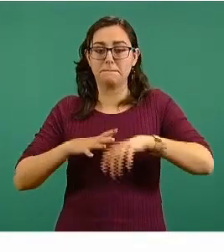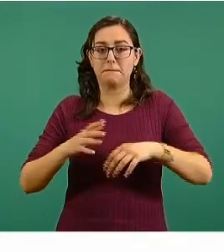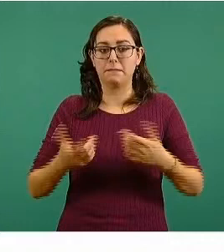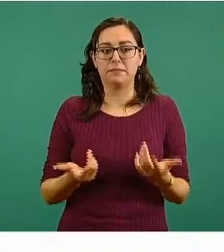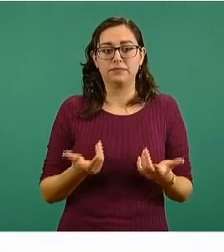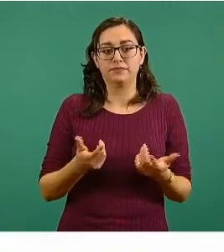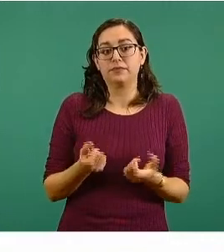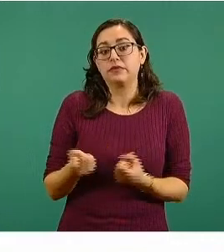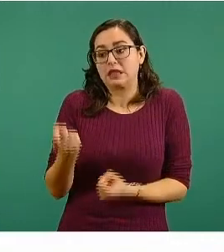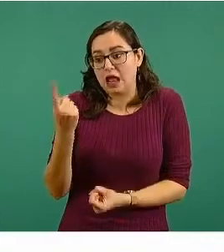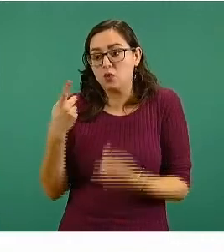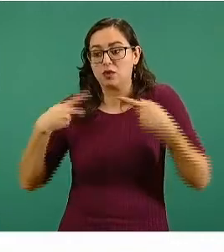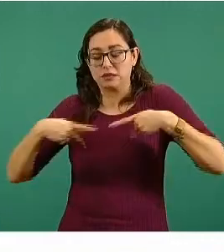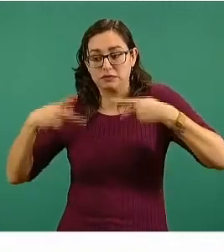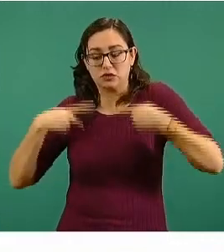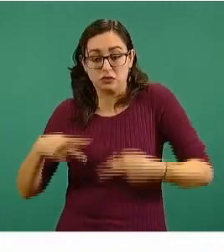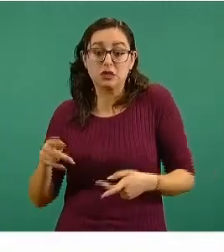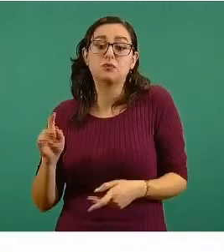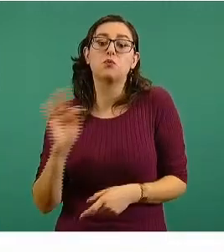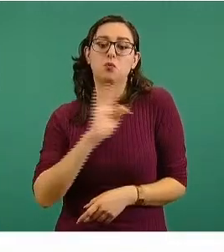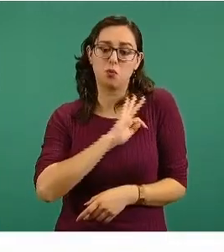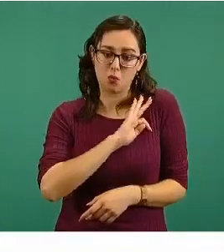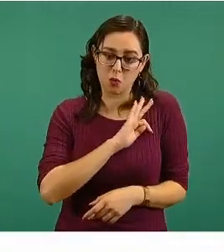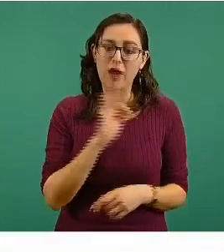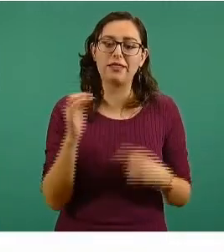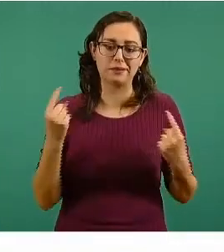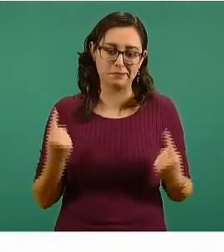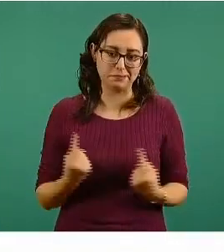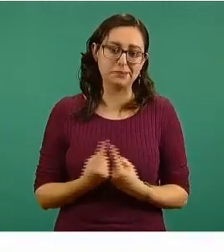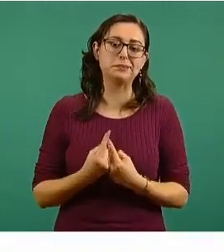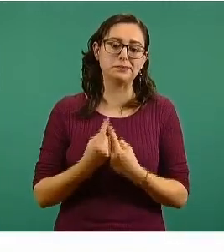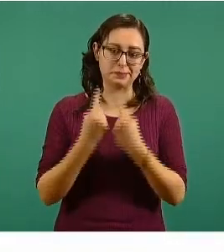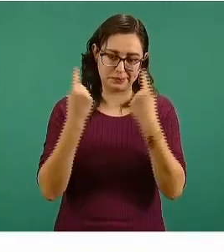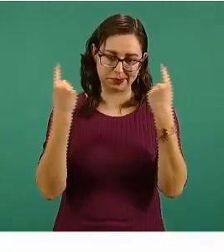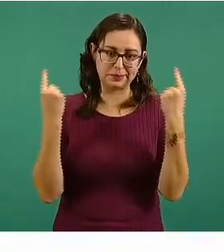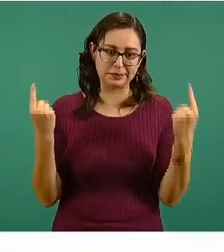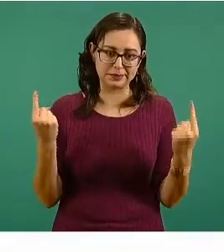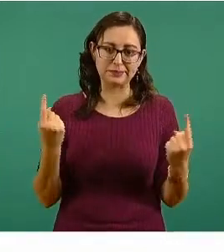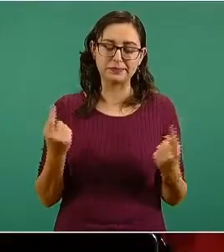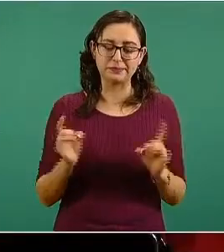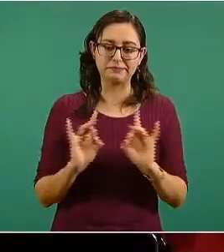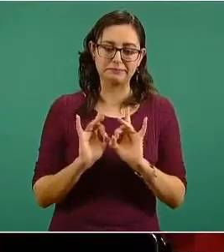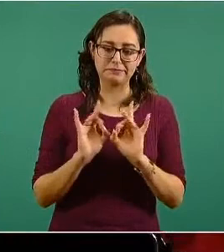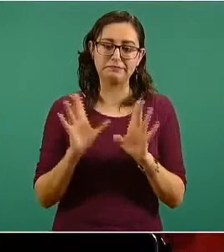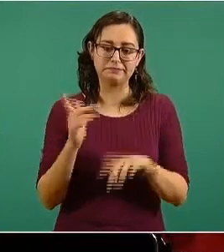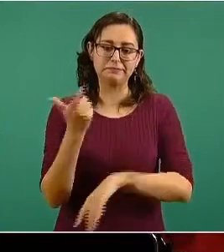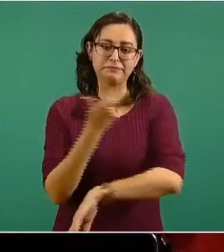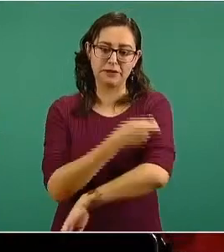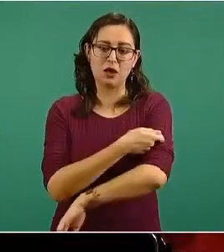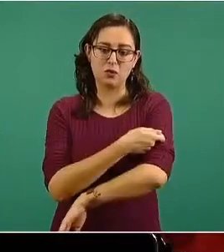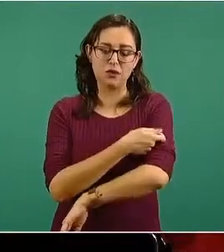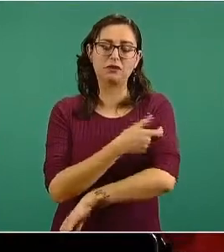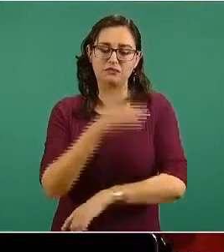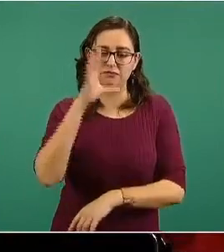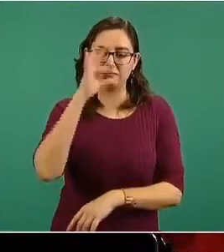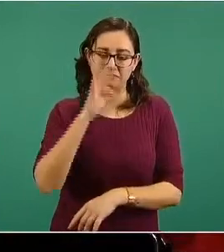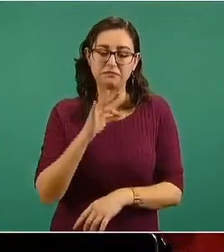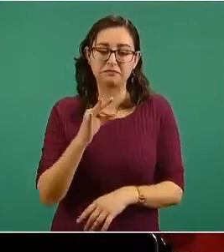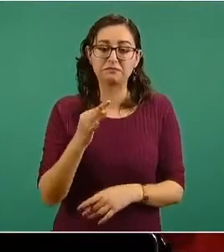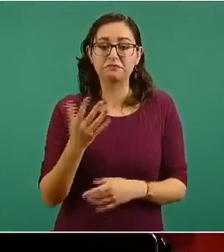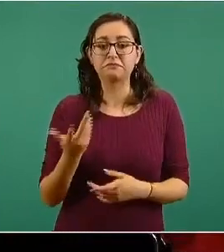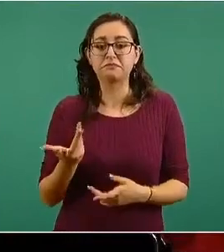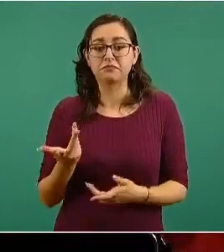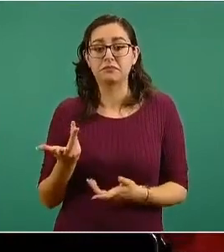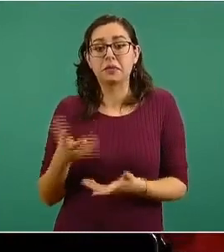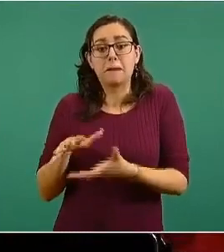alguno de los síntomas que son clasificados como eventos supuestamente asociados a vacunación. La gran